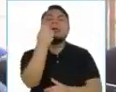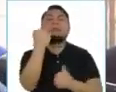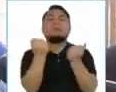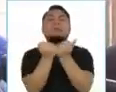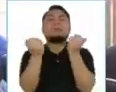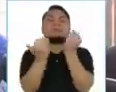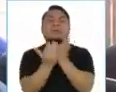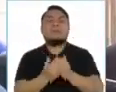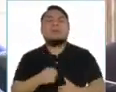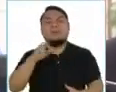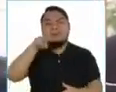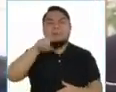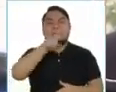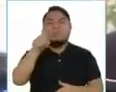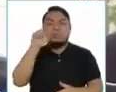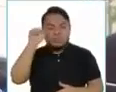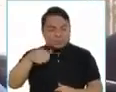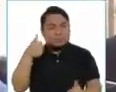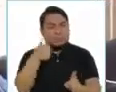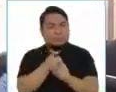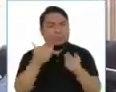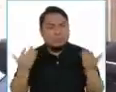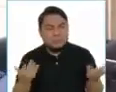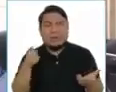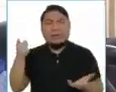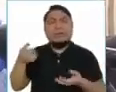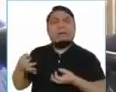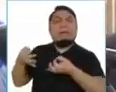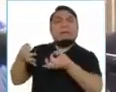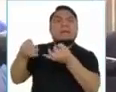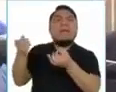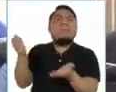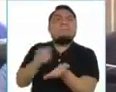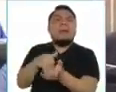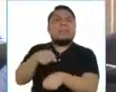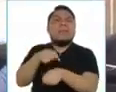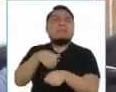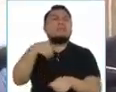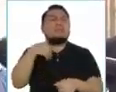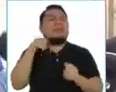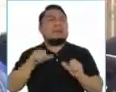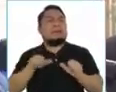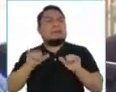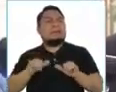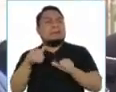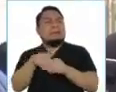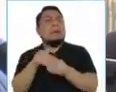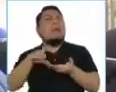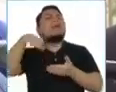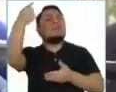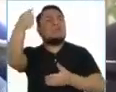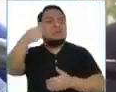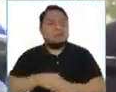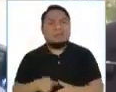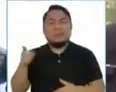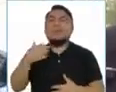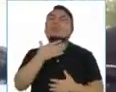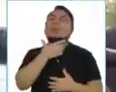del 2021 como corresponde. Entonces, ellos quisieran que hace más tiempo. Entonces hay un interés de